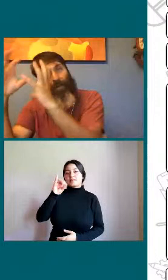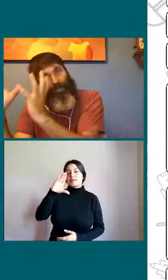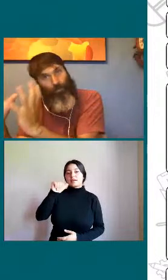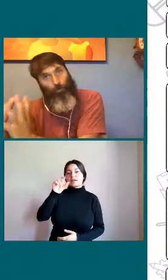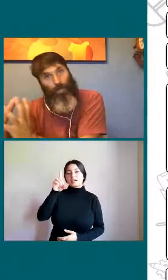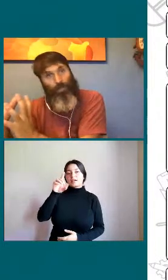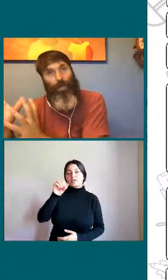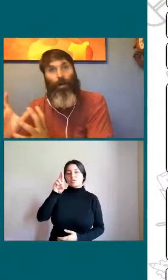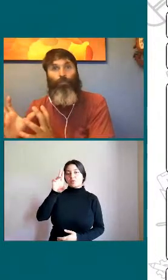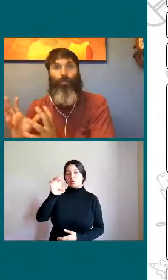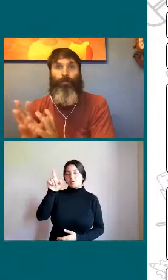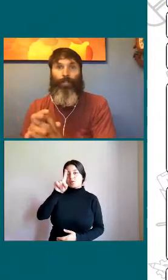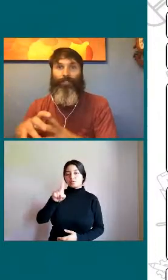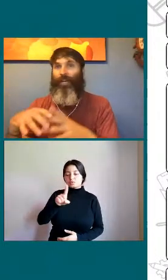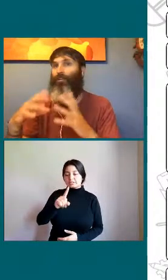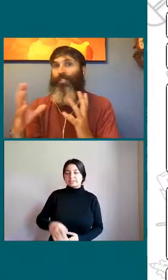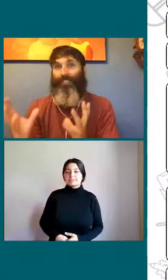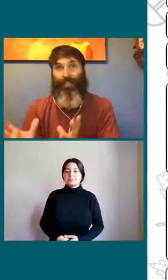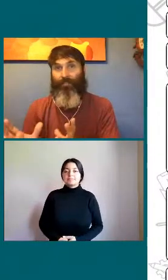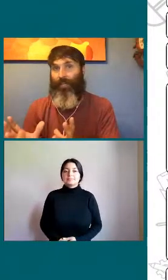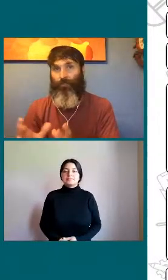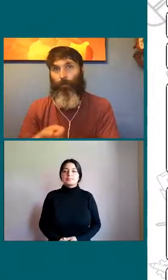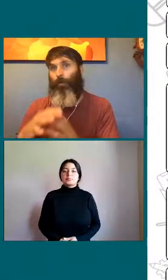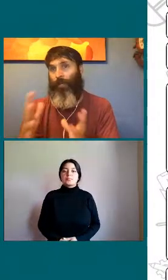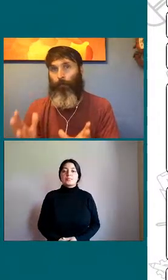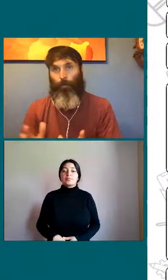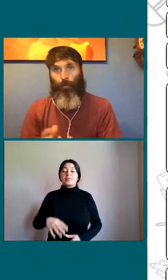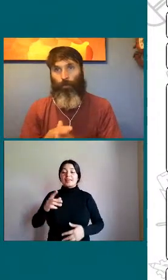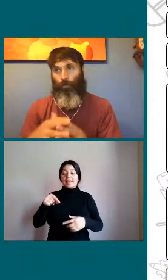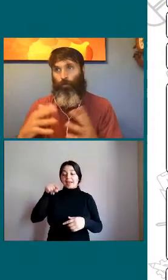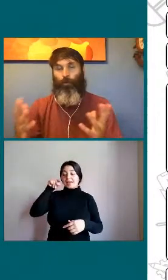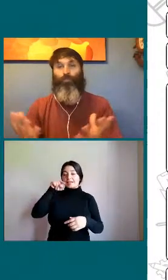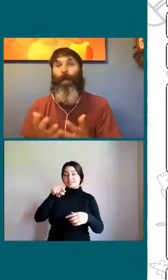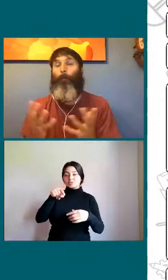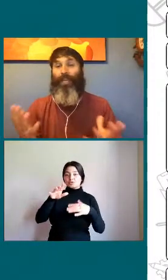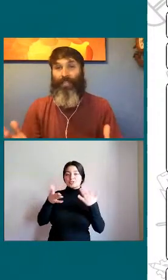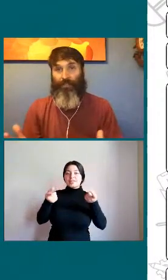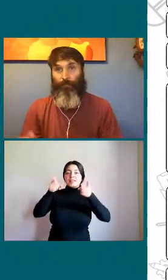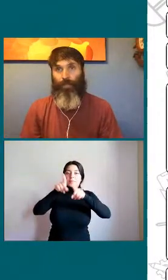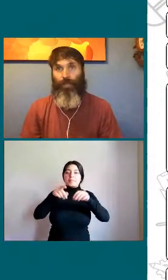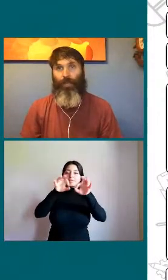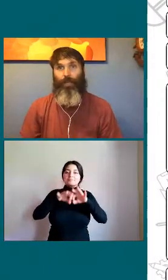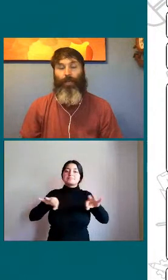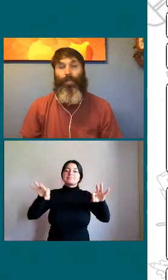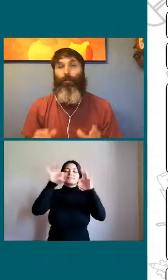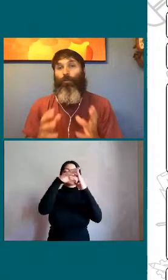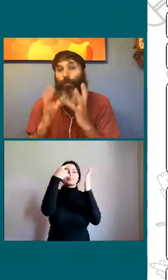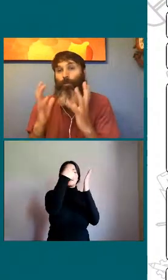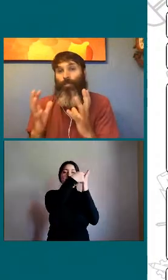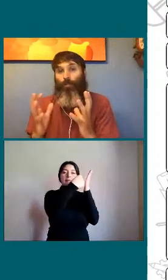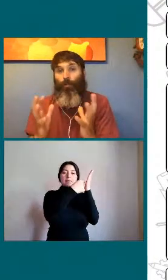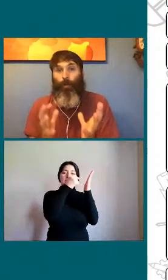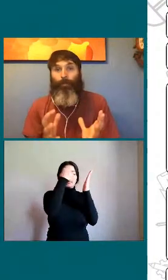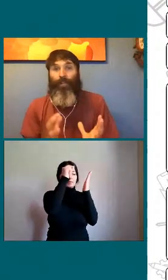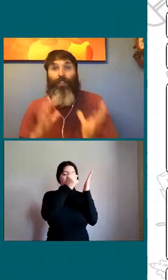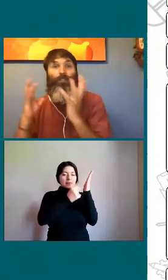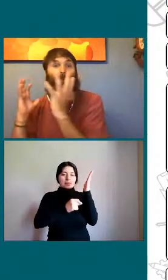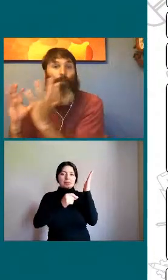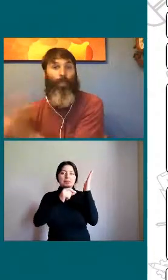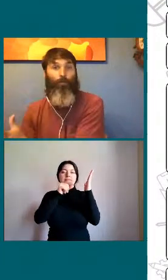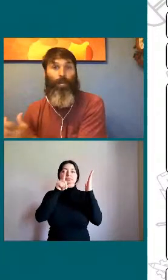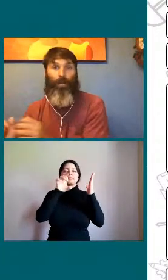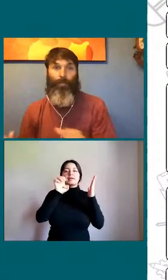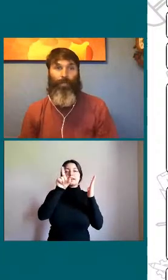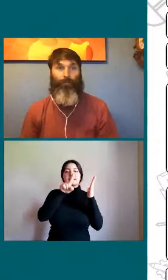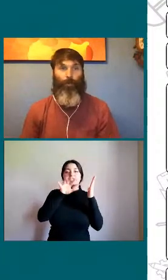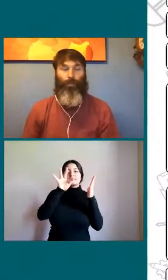a bajar a su vez a otro nivel que serán los estándares, ¿no? Por ejemplo, o los KPIs. Y luego todo eso lo voy a meter dentro